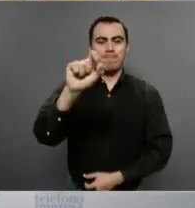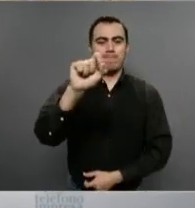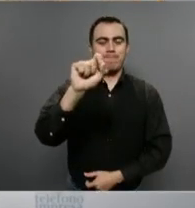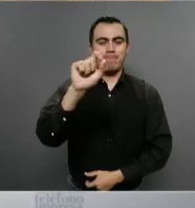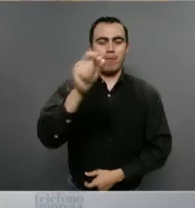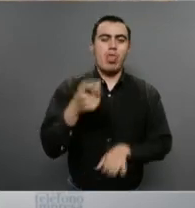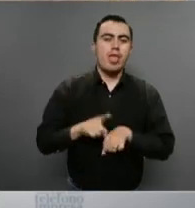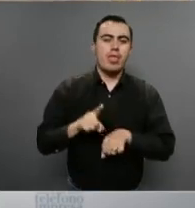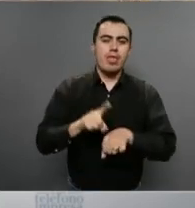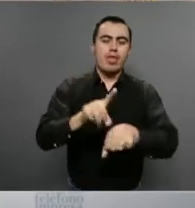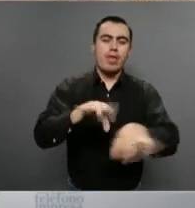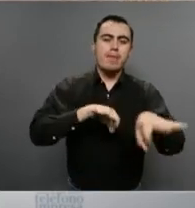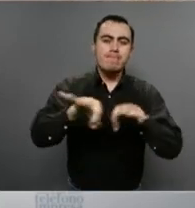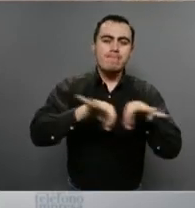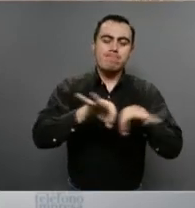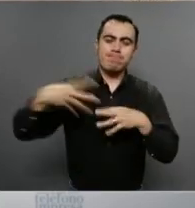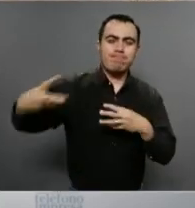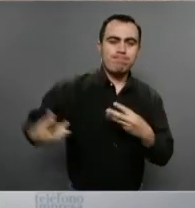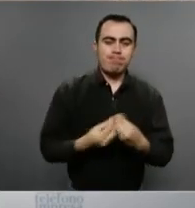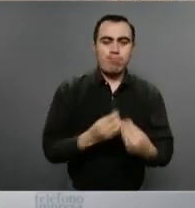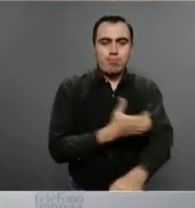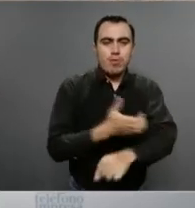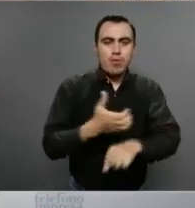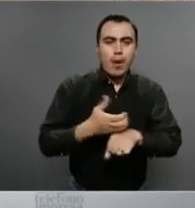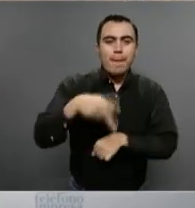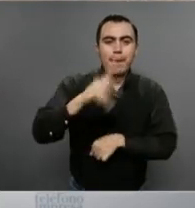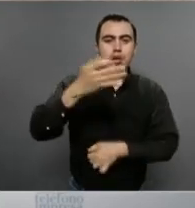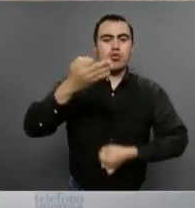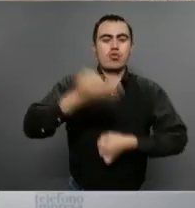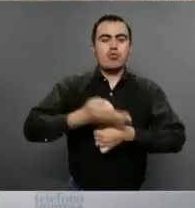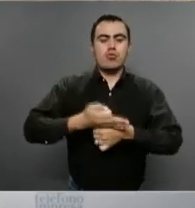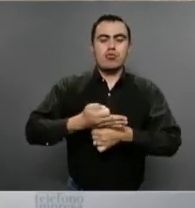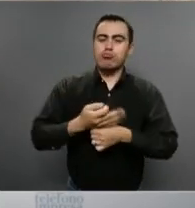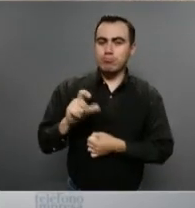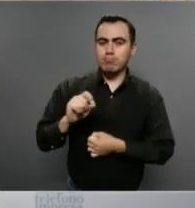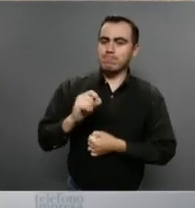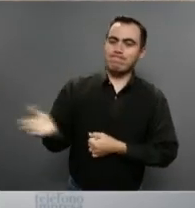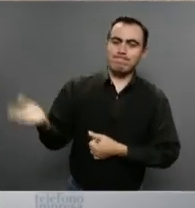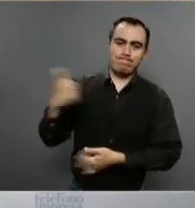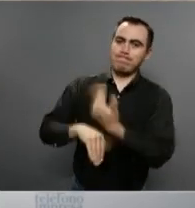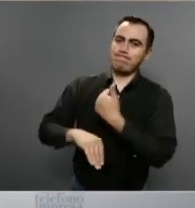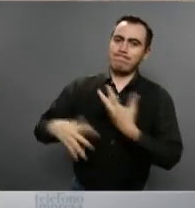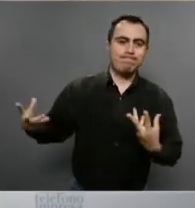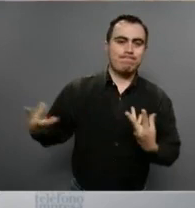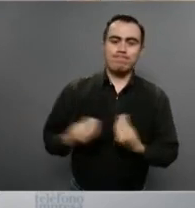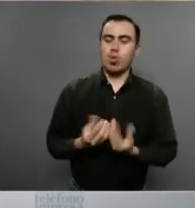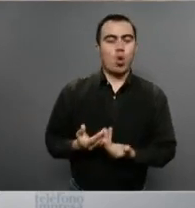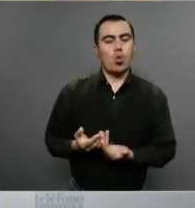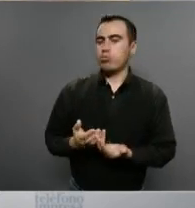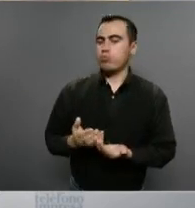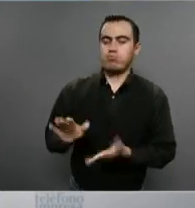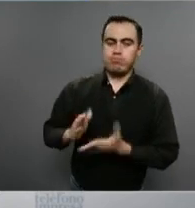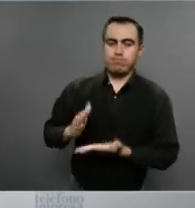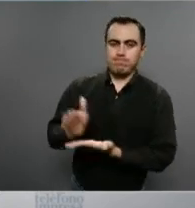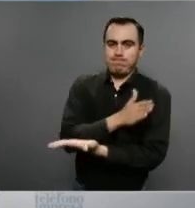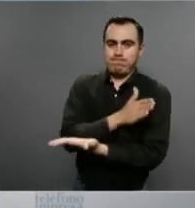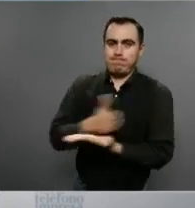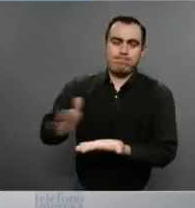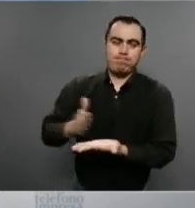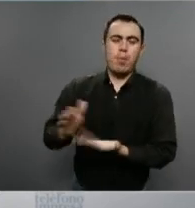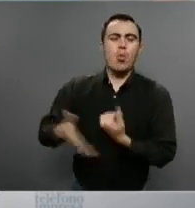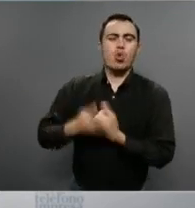días con nosotros, pero en esta ocasión, para esta campaña, no los involucramos por el riesgo mismo que implicaba salir a las calles,